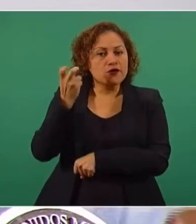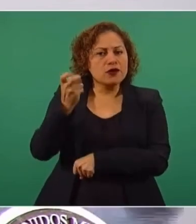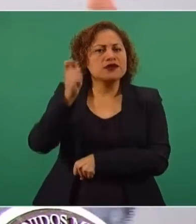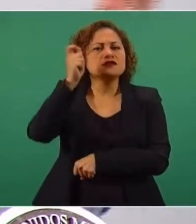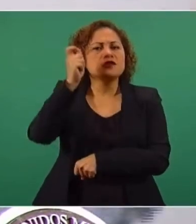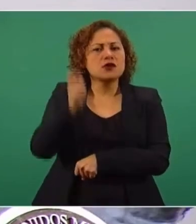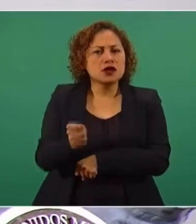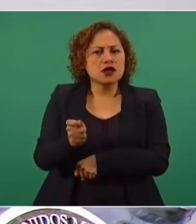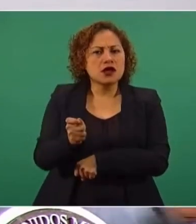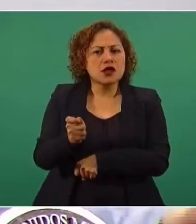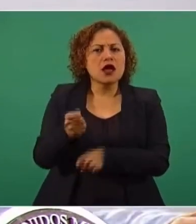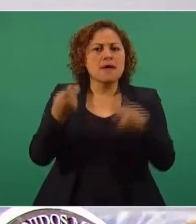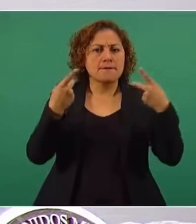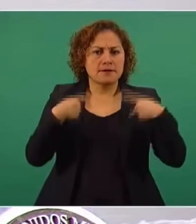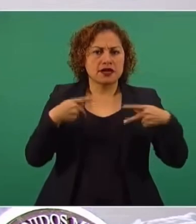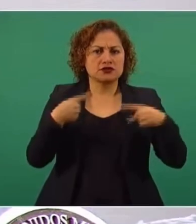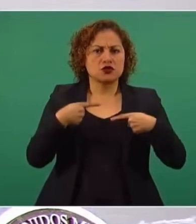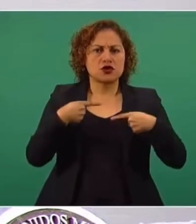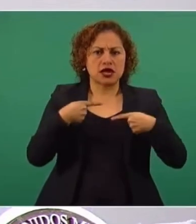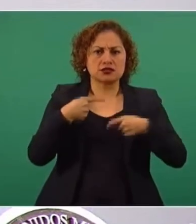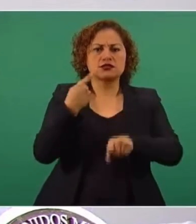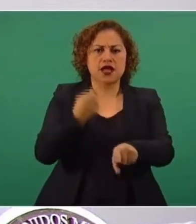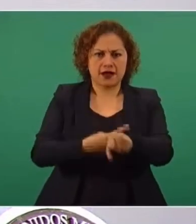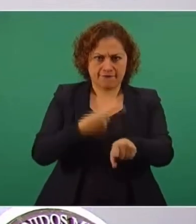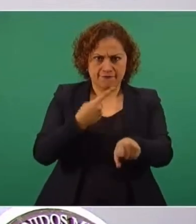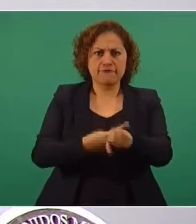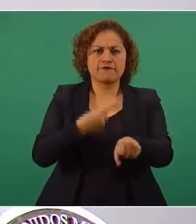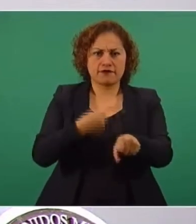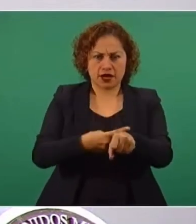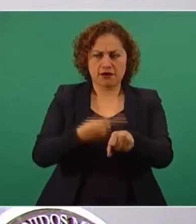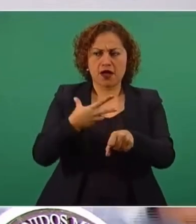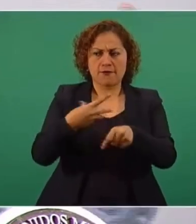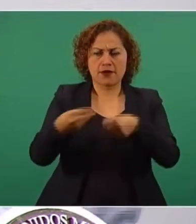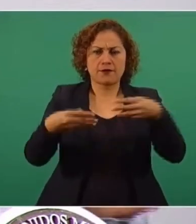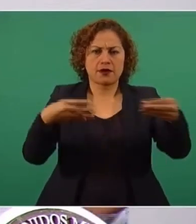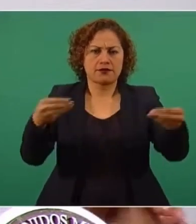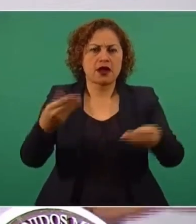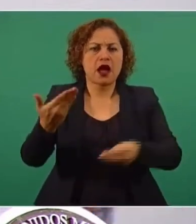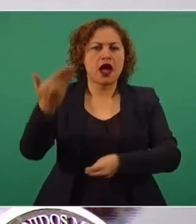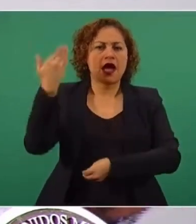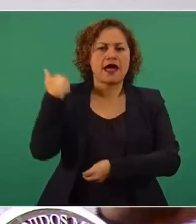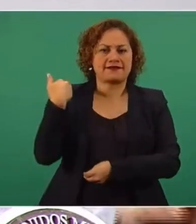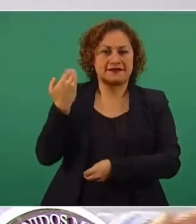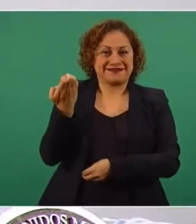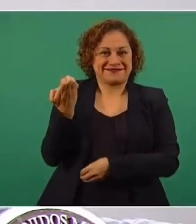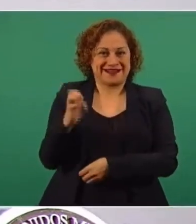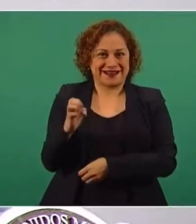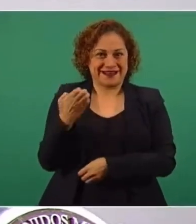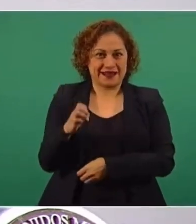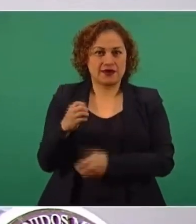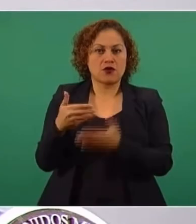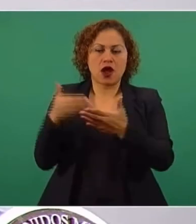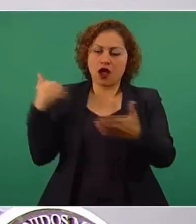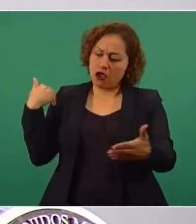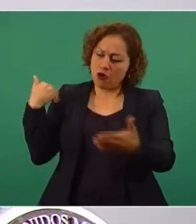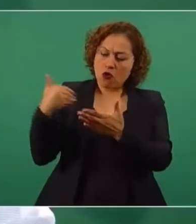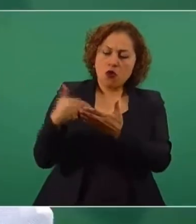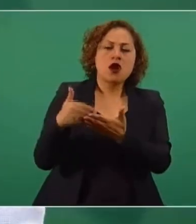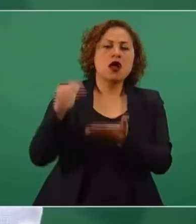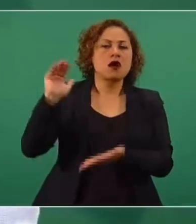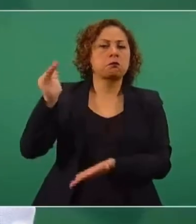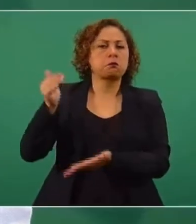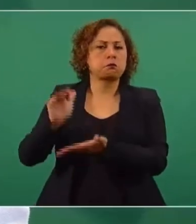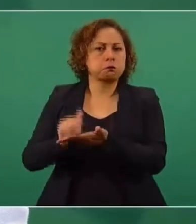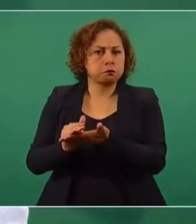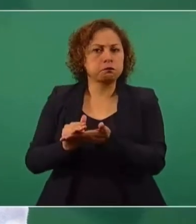de transmisión cuando llegamos al pico máximo en enero y en cambio ahora una transmisión muy baja y por eso tenemos